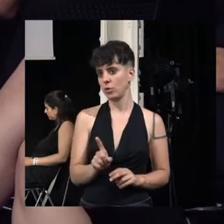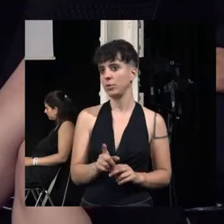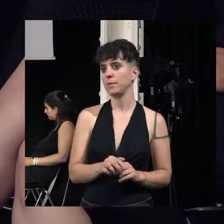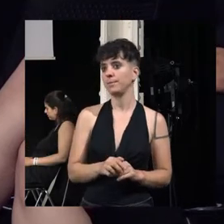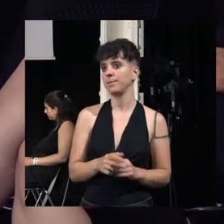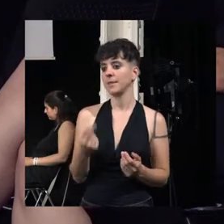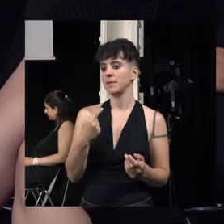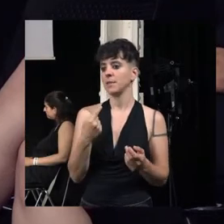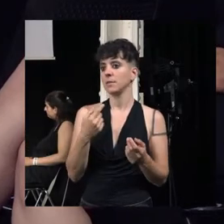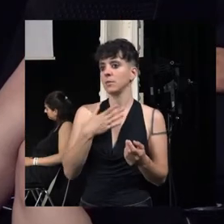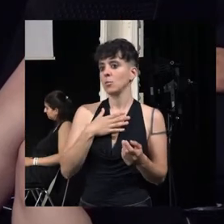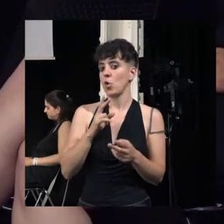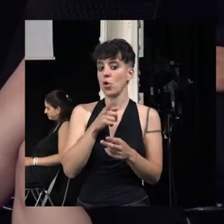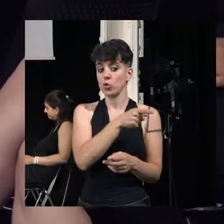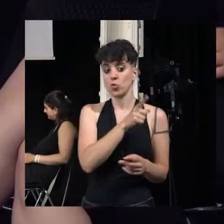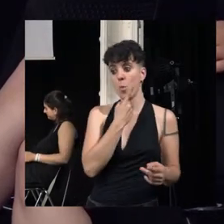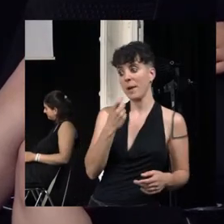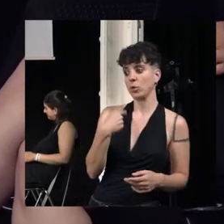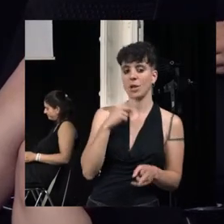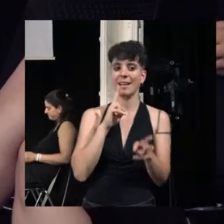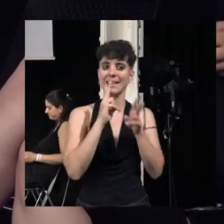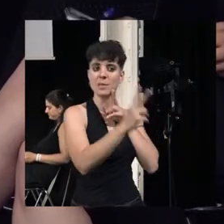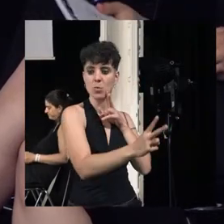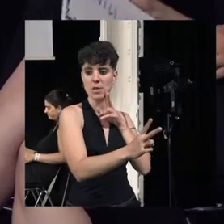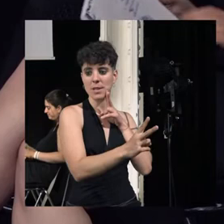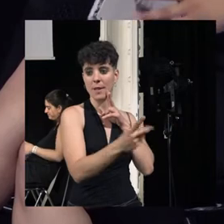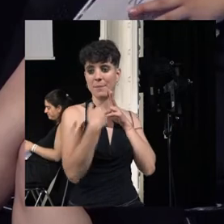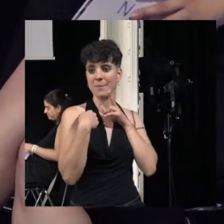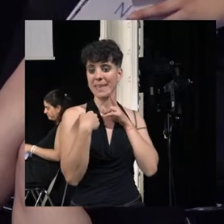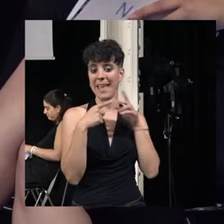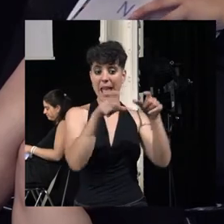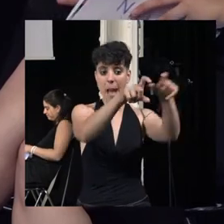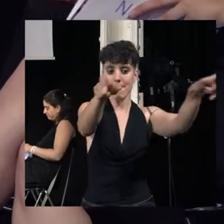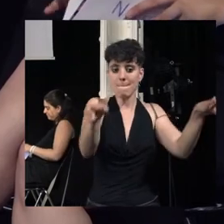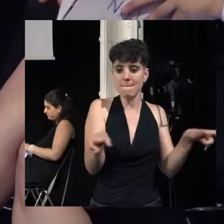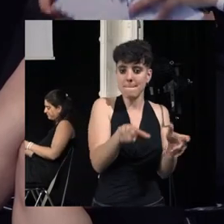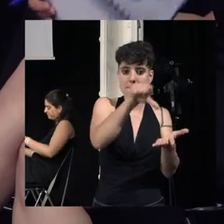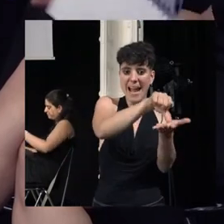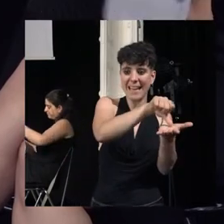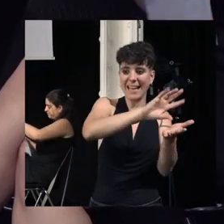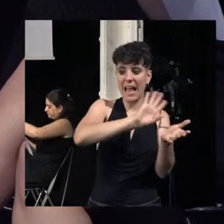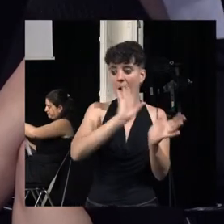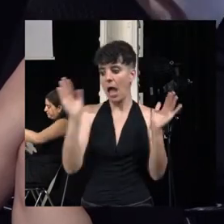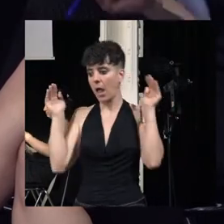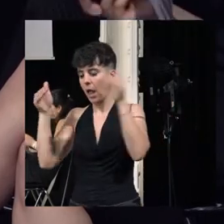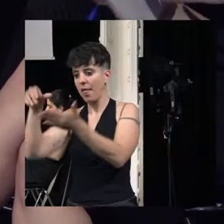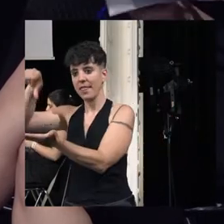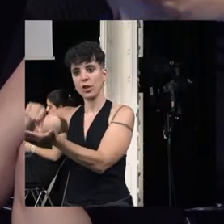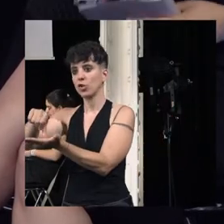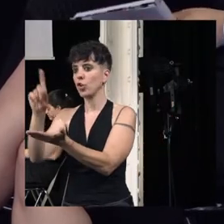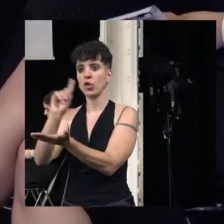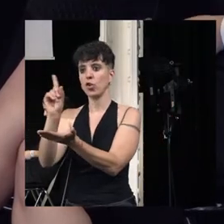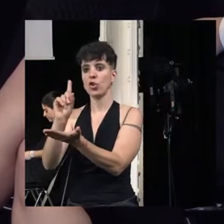la respuesta a la pregunta de la Nuria, ¿no? No habría que pasar del margen al centro, sino más bien politizar